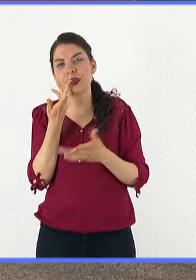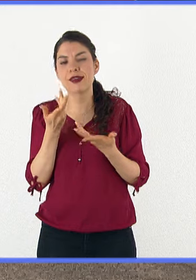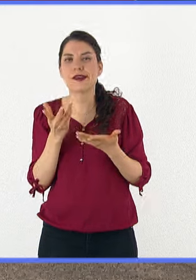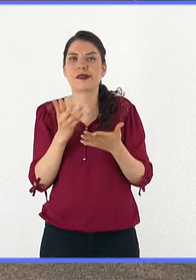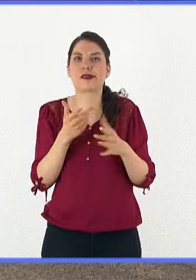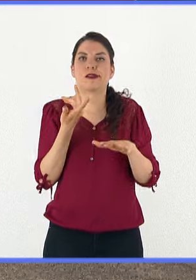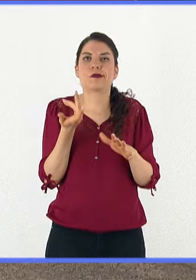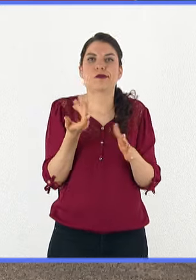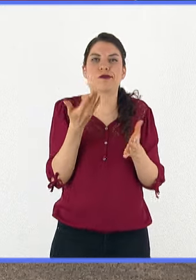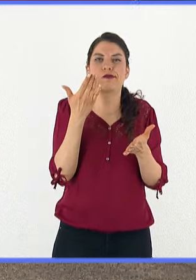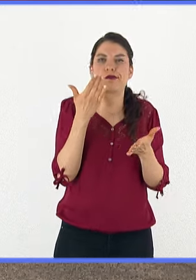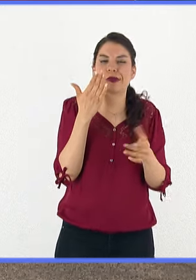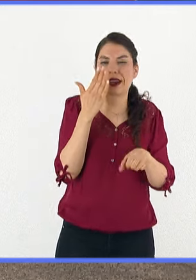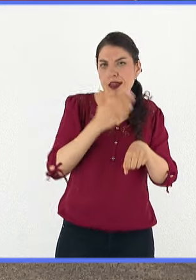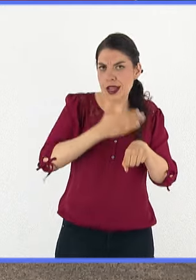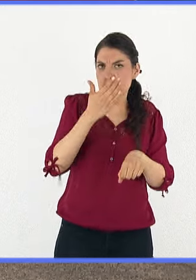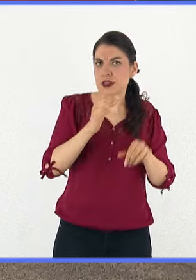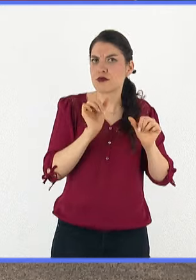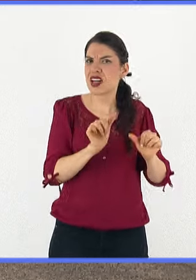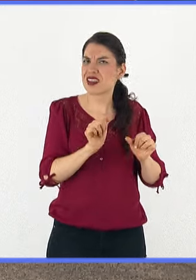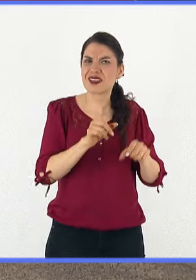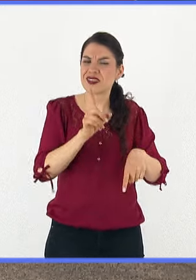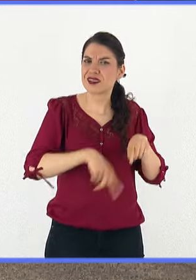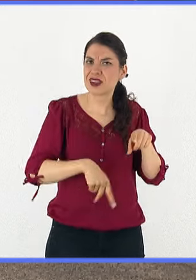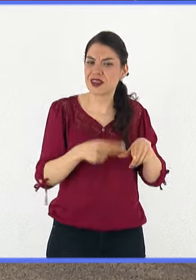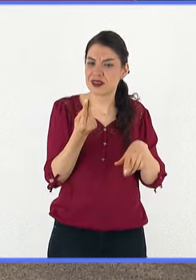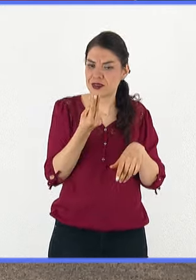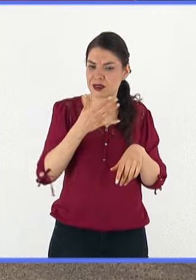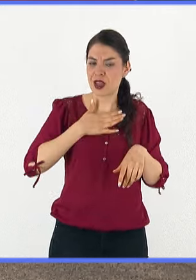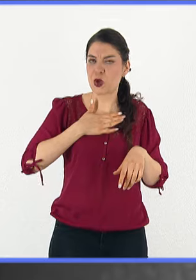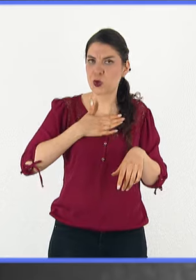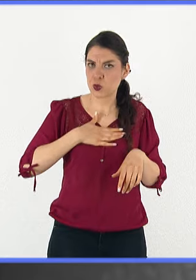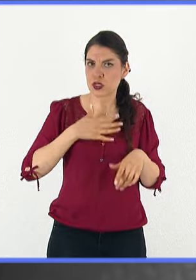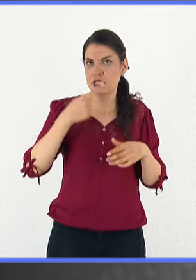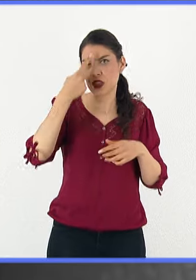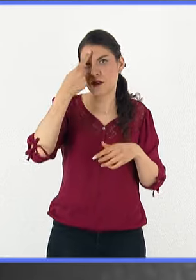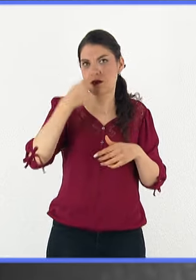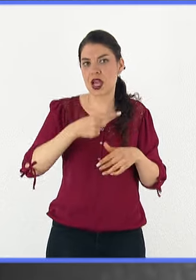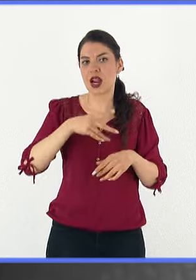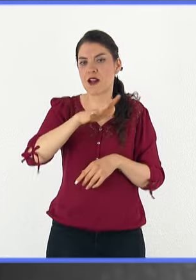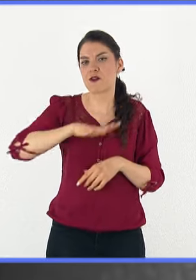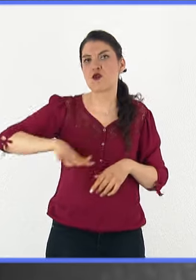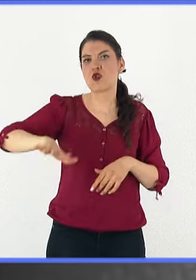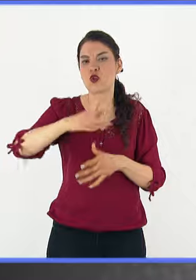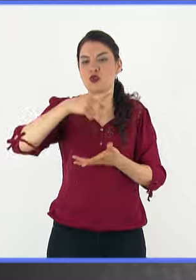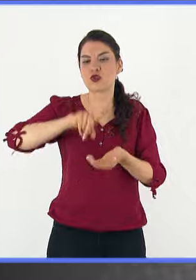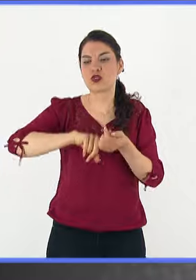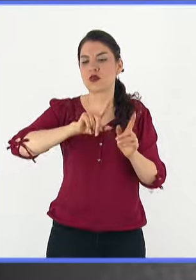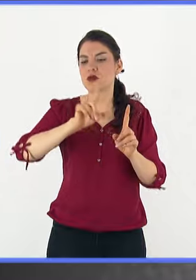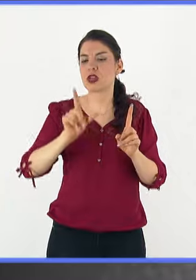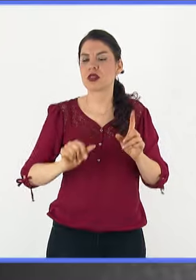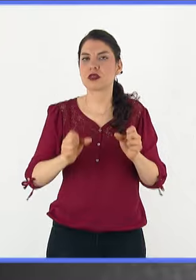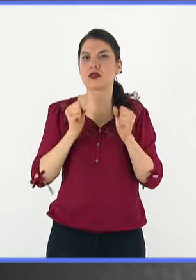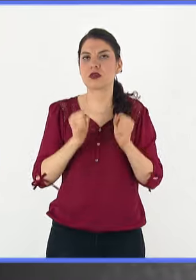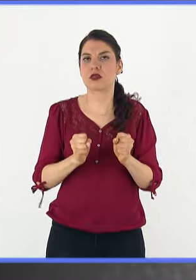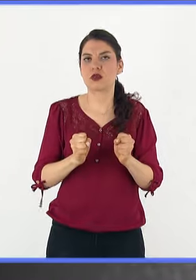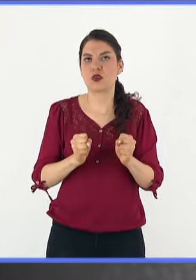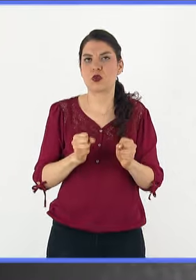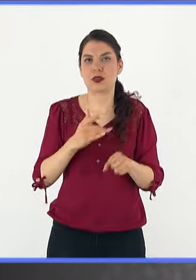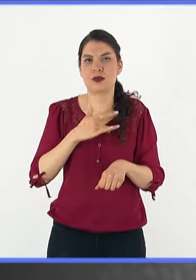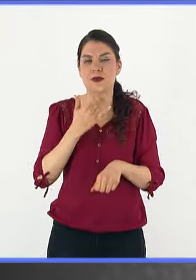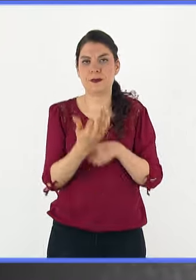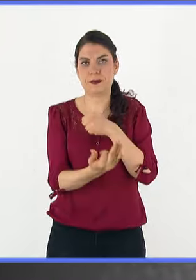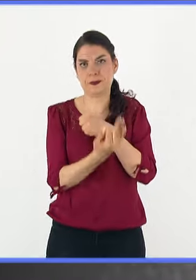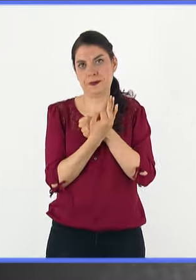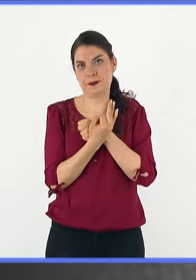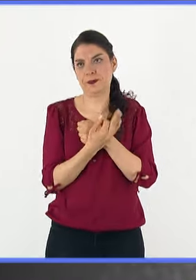poder pensar en una estabilidad de o mayor seguridad en el país doctor Claro porque si el Ministerio Público